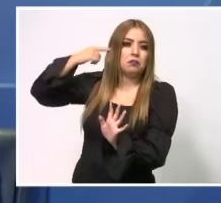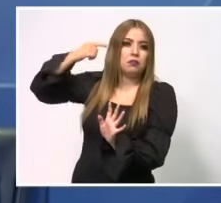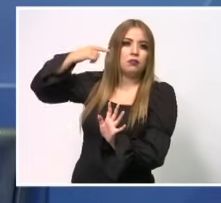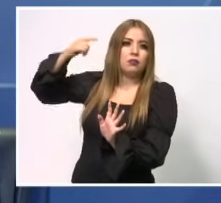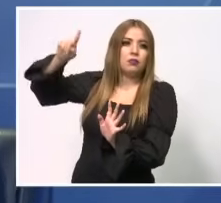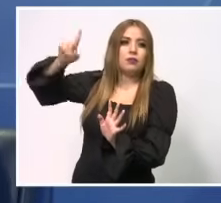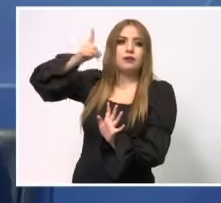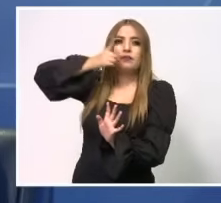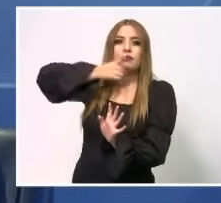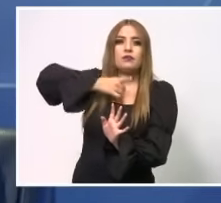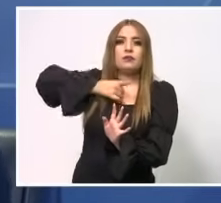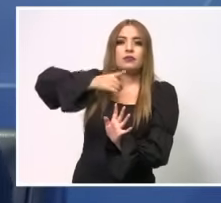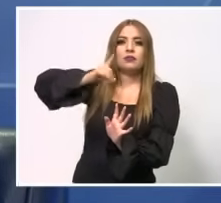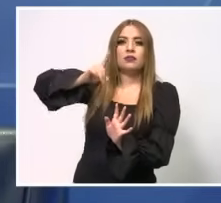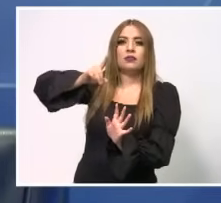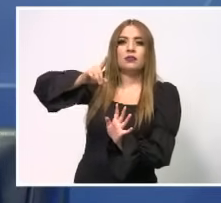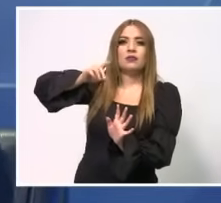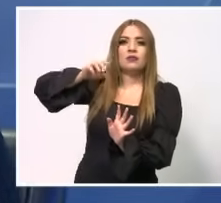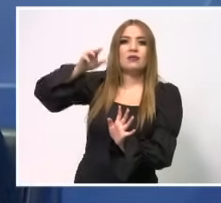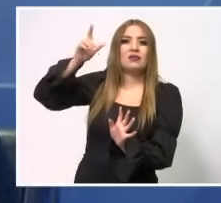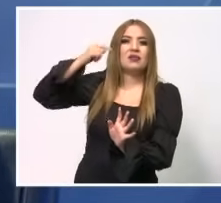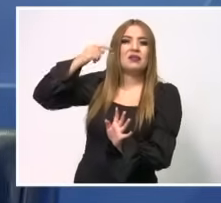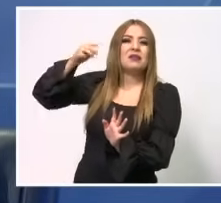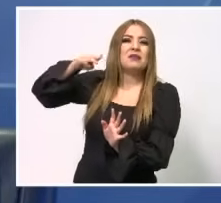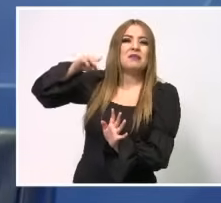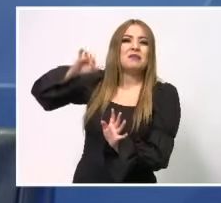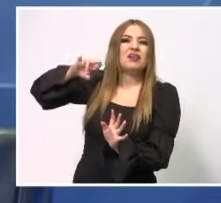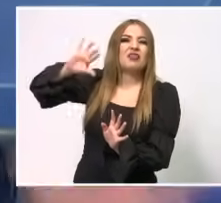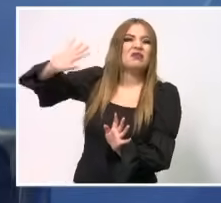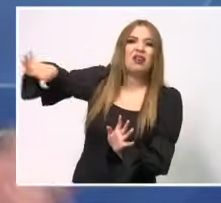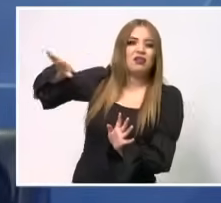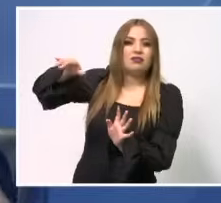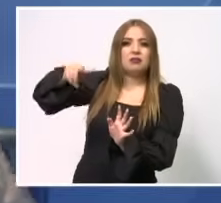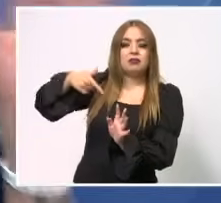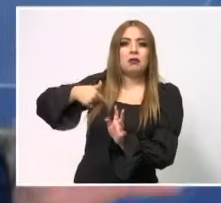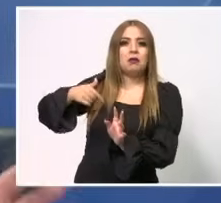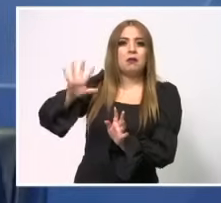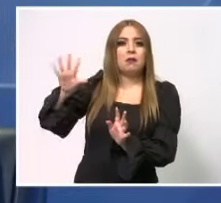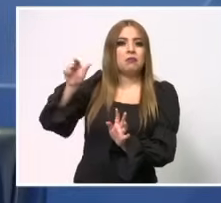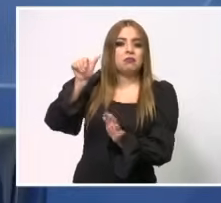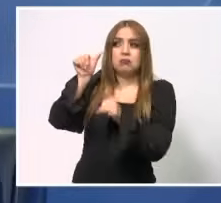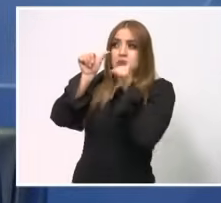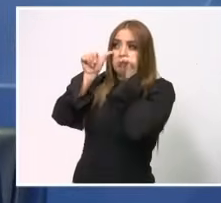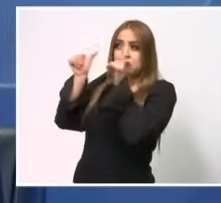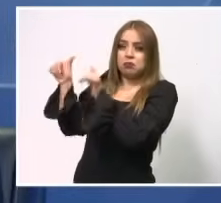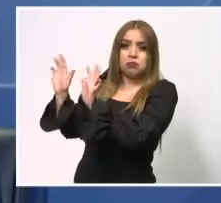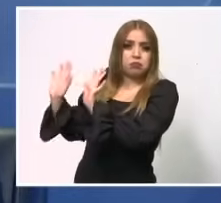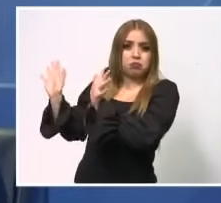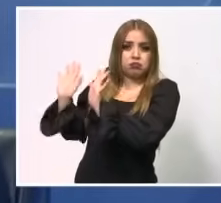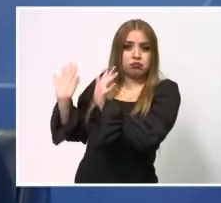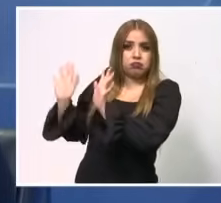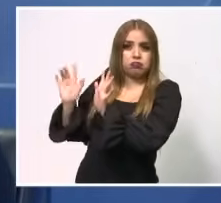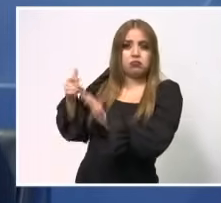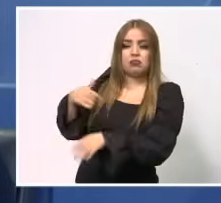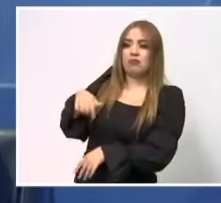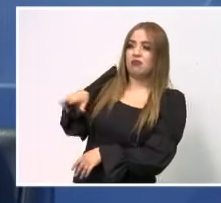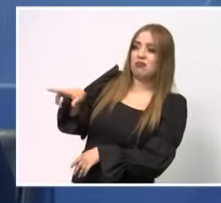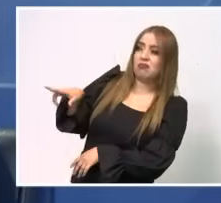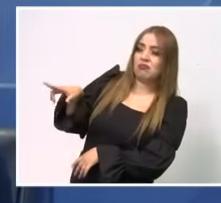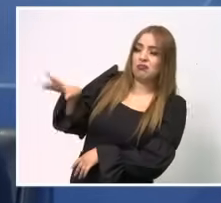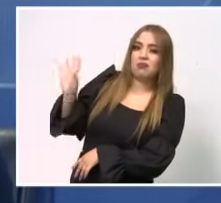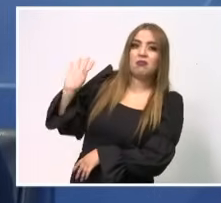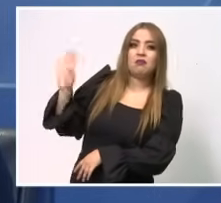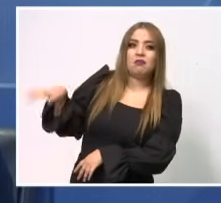algo como no O sea la palabra pero yo no lo no le presté atención o sea incluso volteó y como que